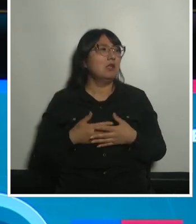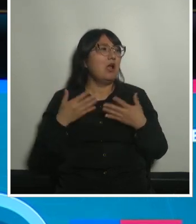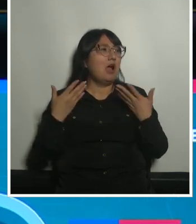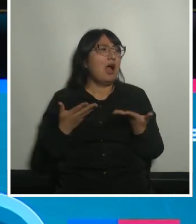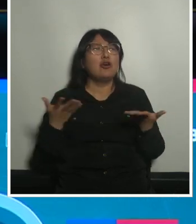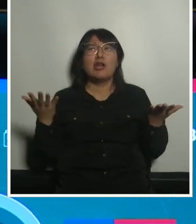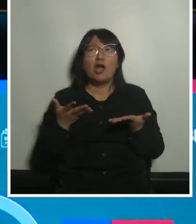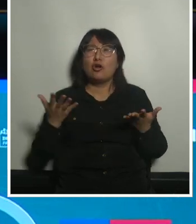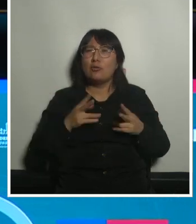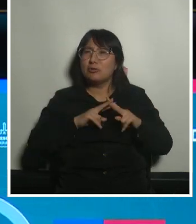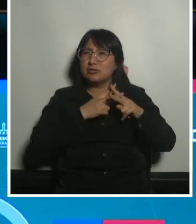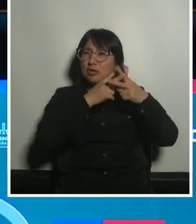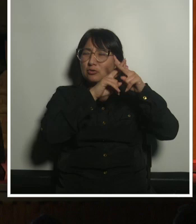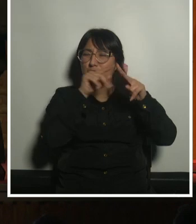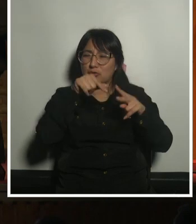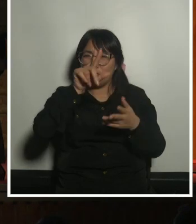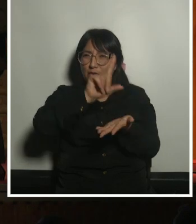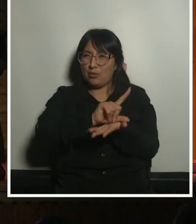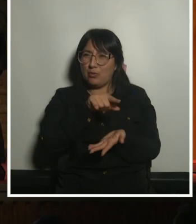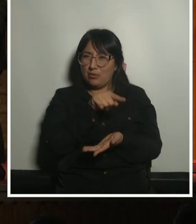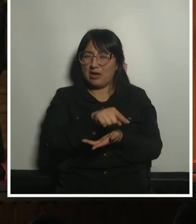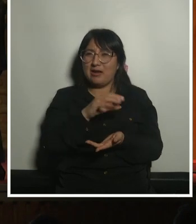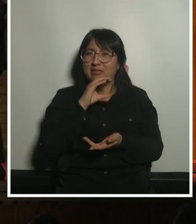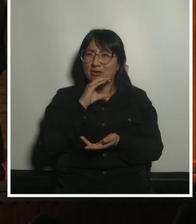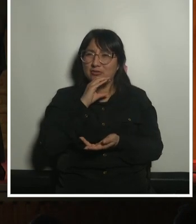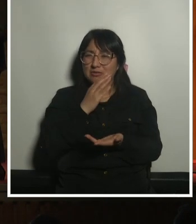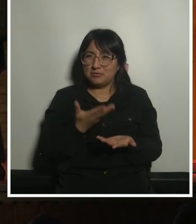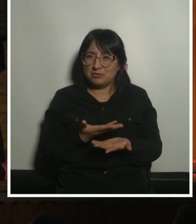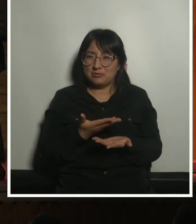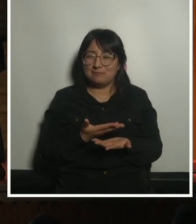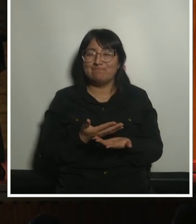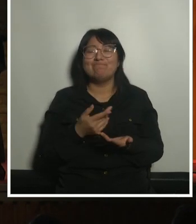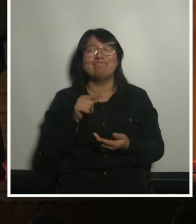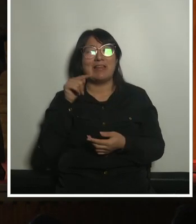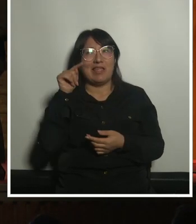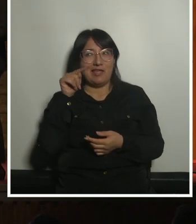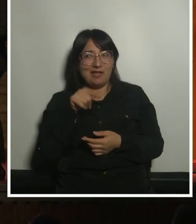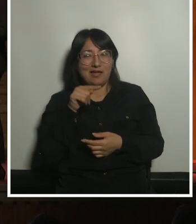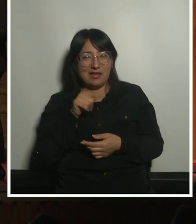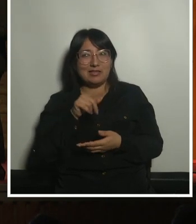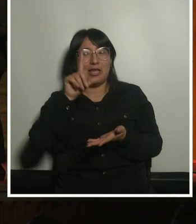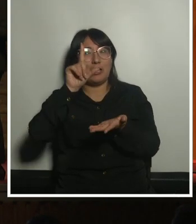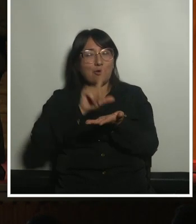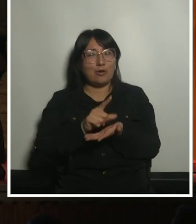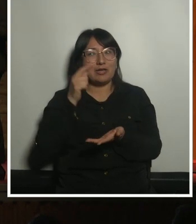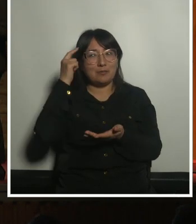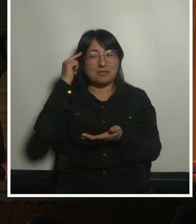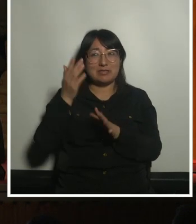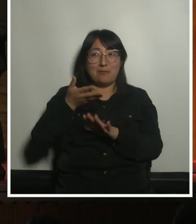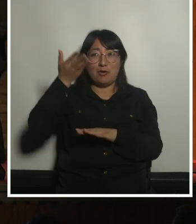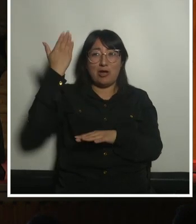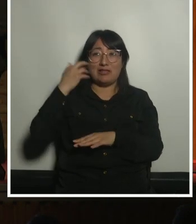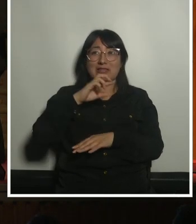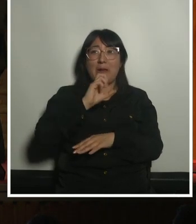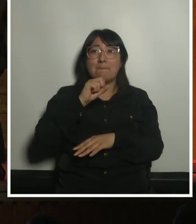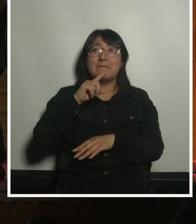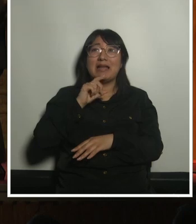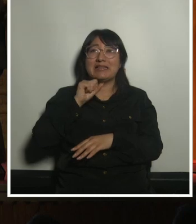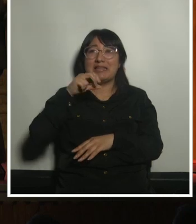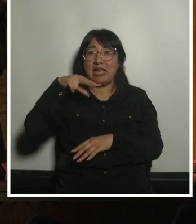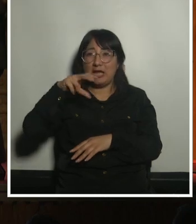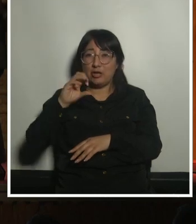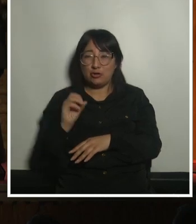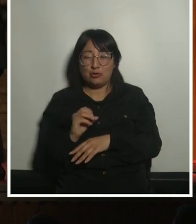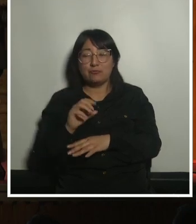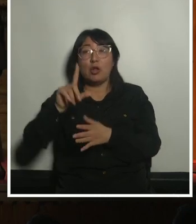construyendo? Justamente la zona de crecimiento de Concepción, en la zona que se consideraban pantanos, vegas, marisma, en los